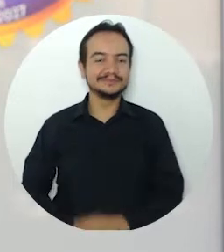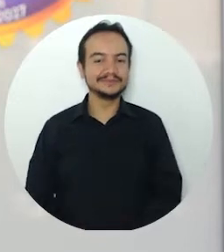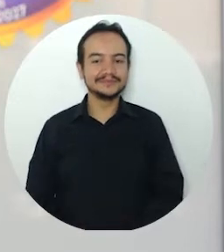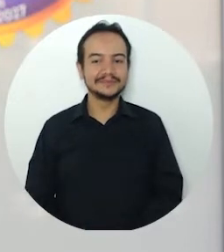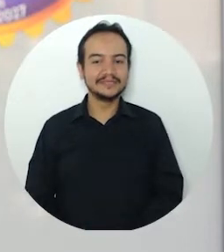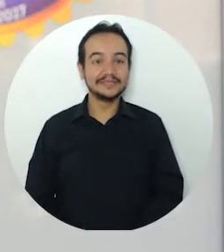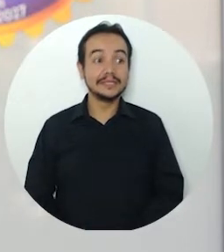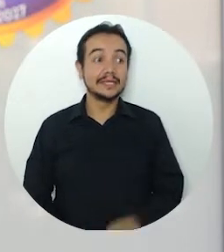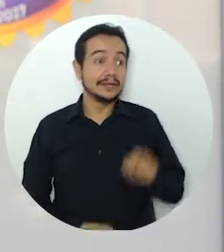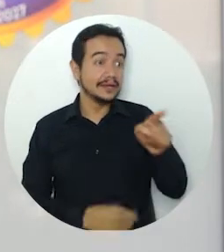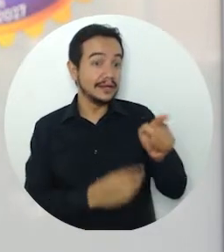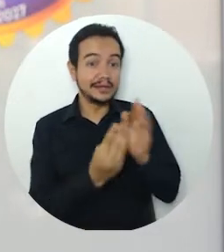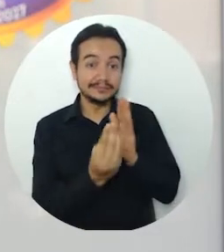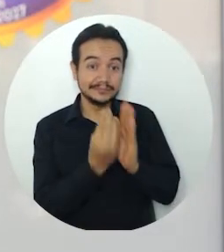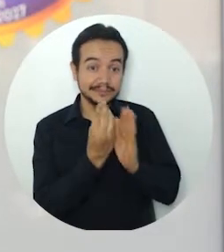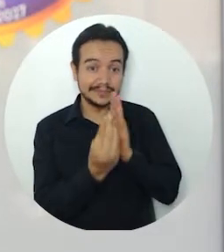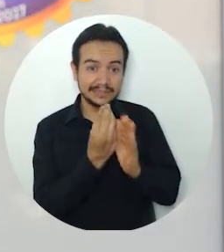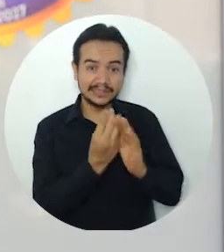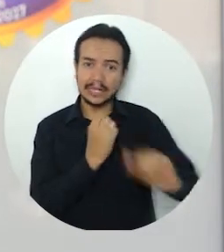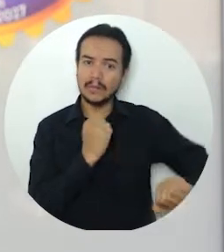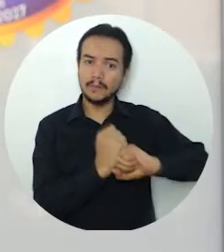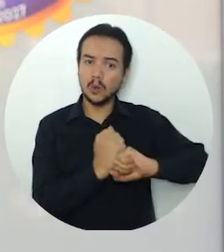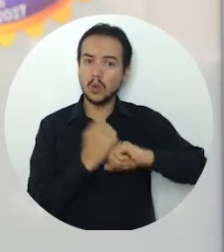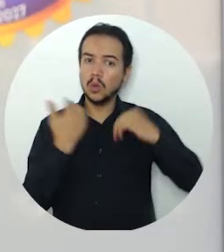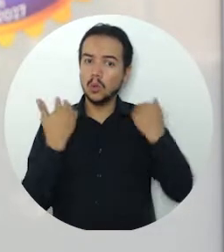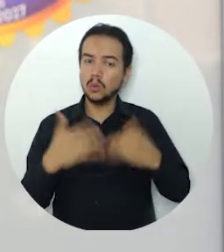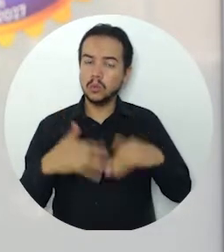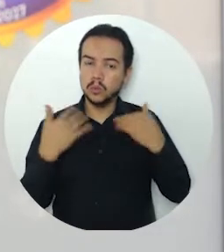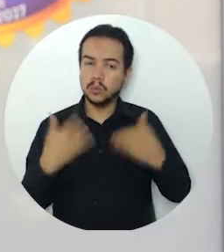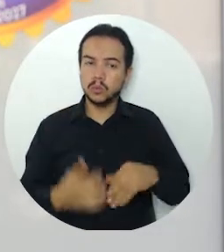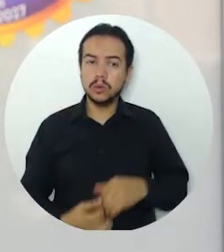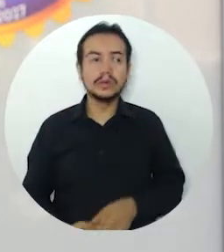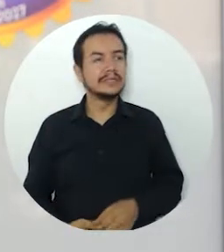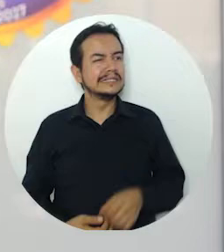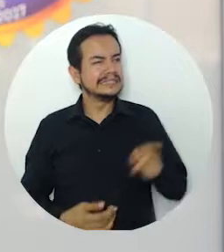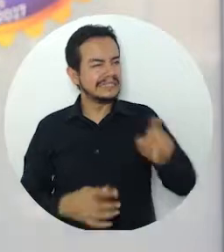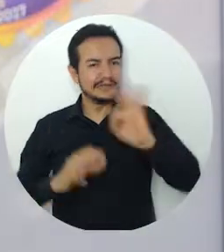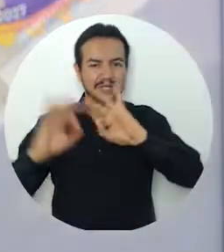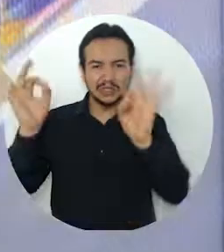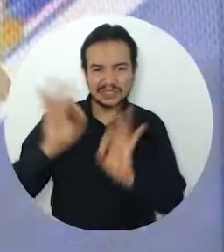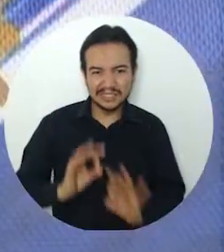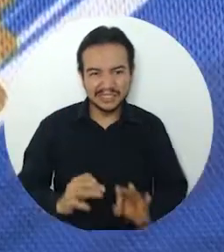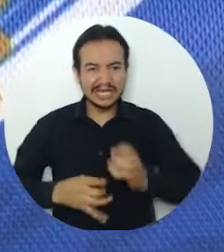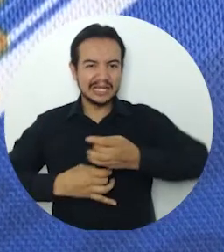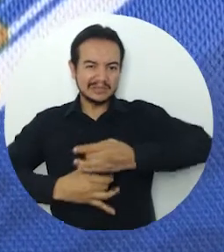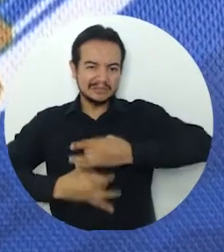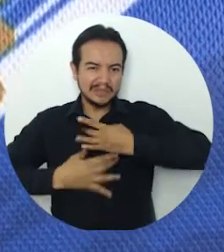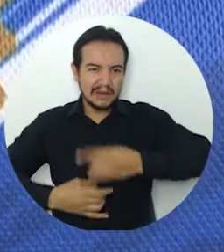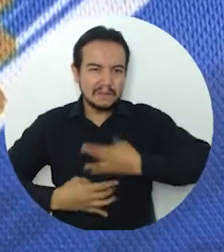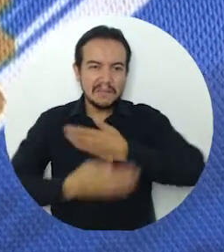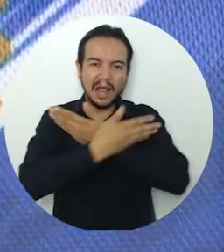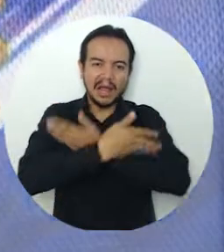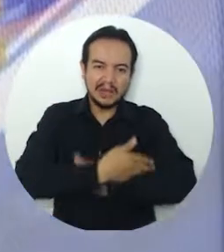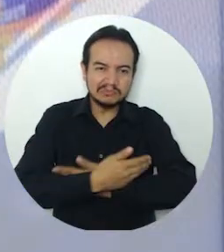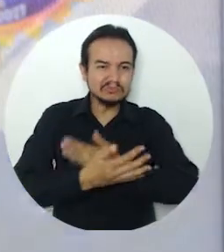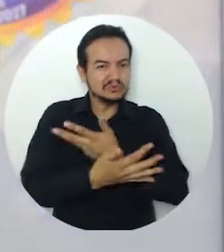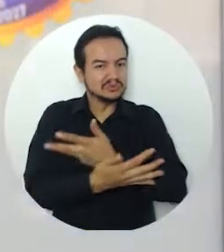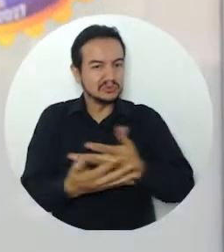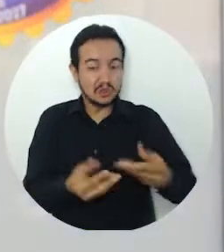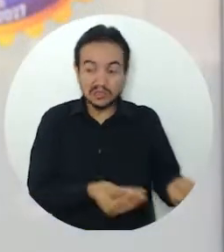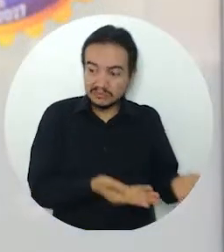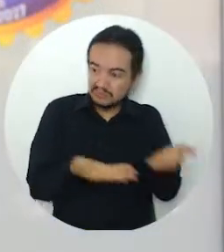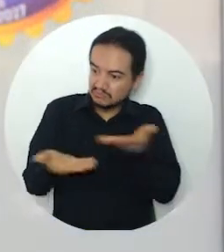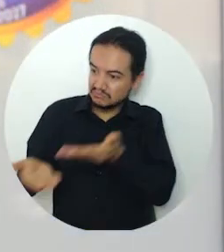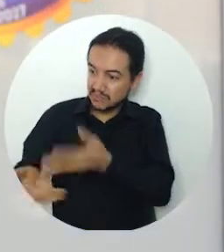Bienestar Universitario, donde pues toda la logística, la indumentaria para los muchachos, el acompañamiento